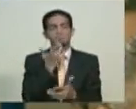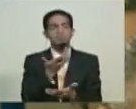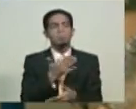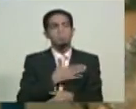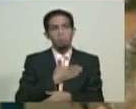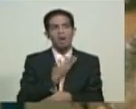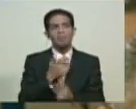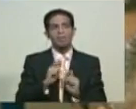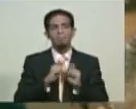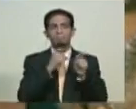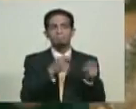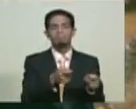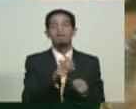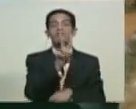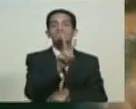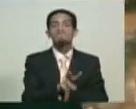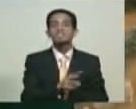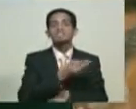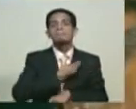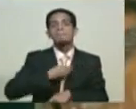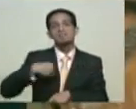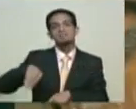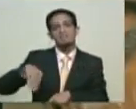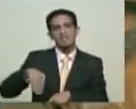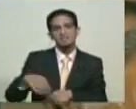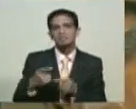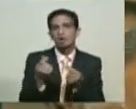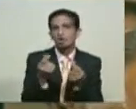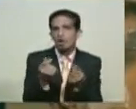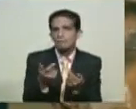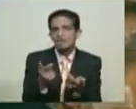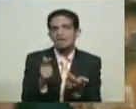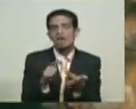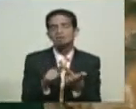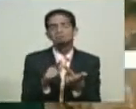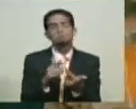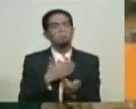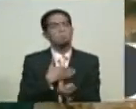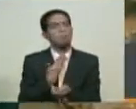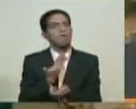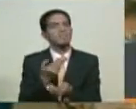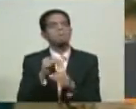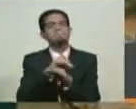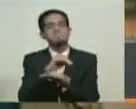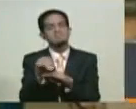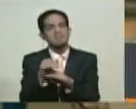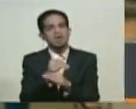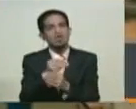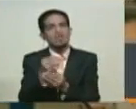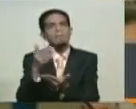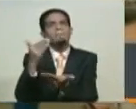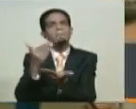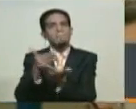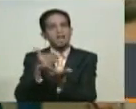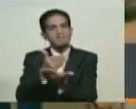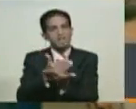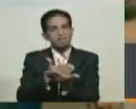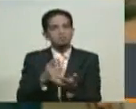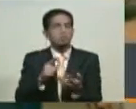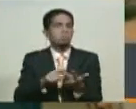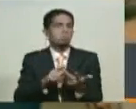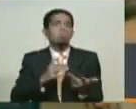la vicepresidencia económica, puede ser el Ministerio de Planificación, puede ser el Banco Central,